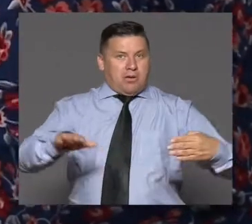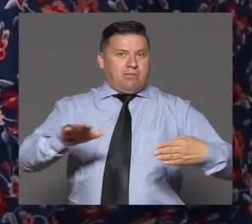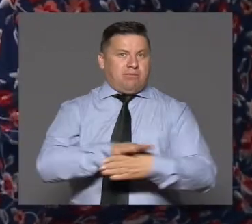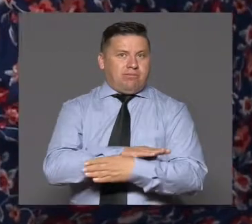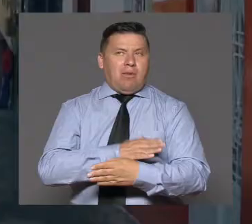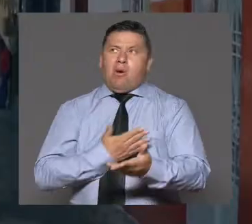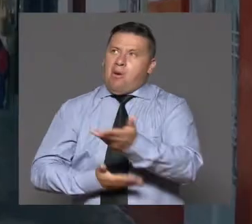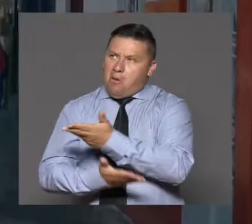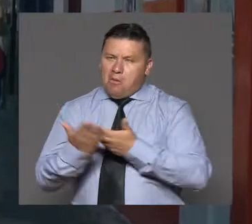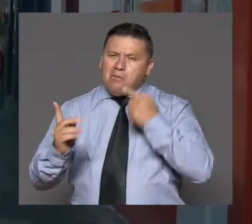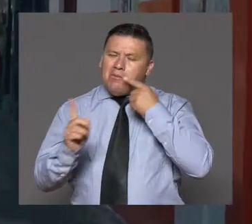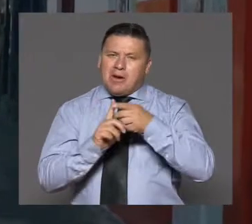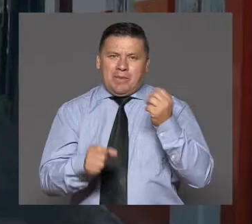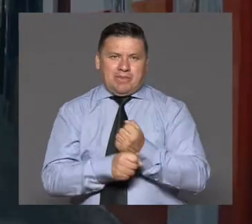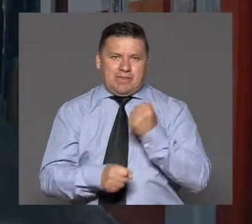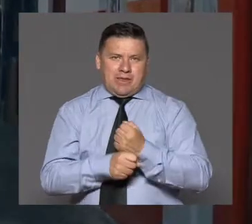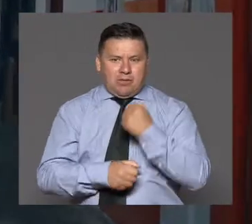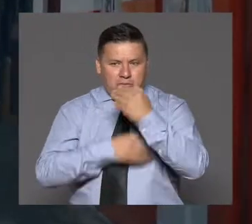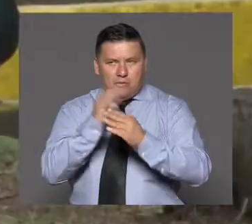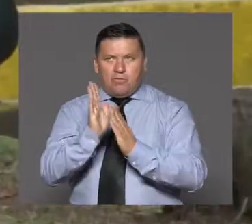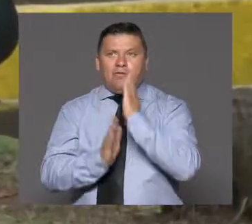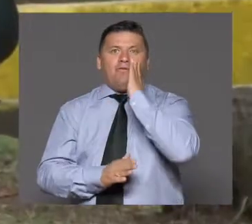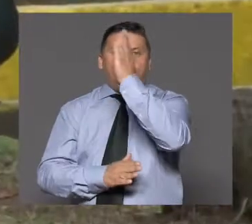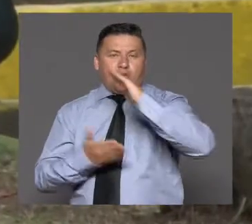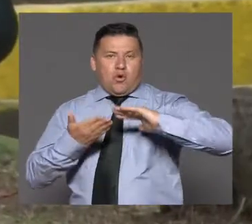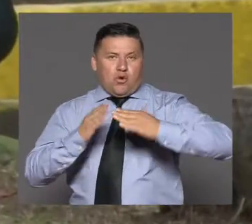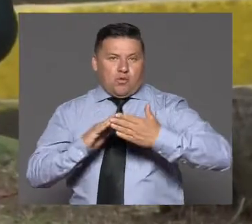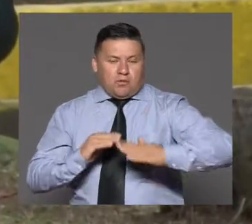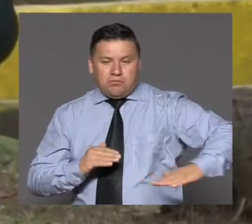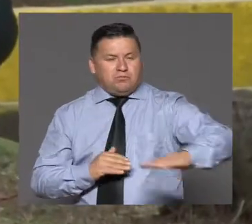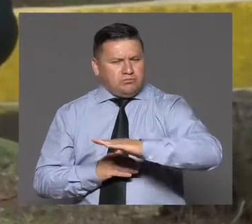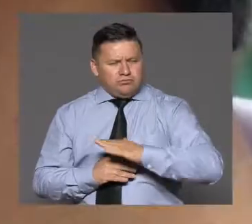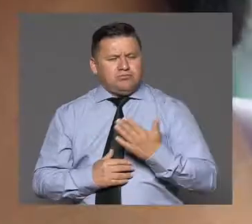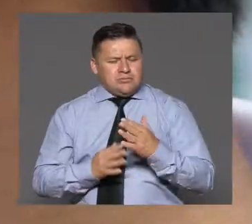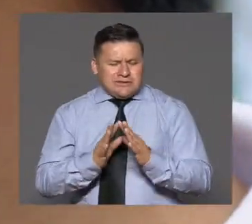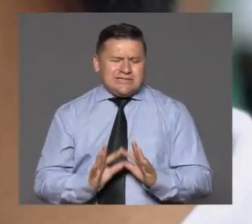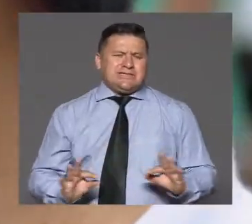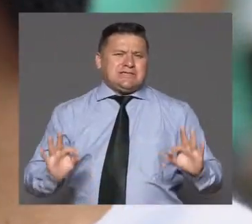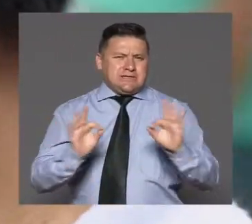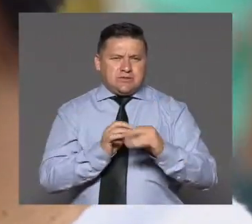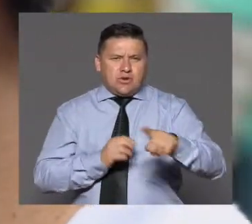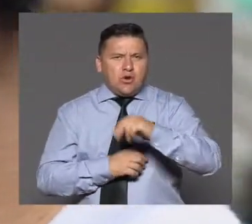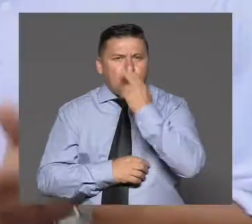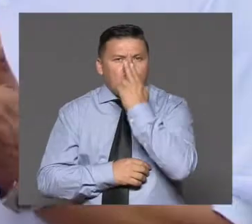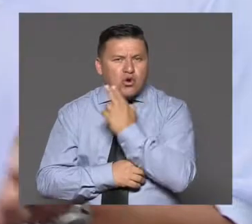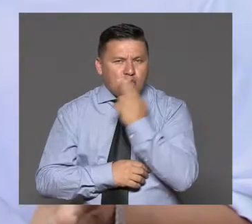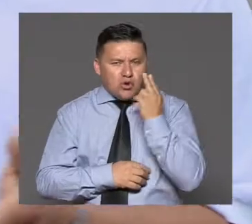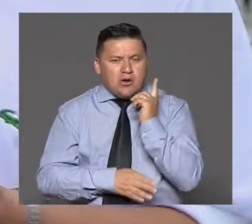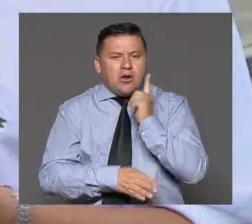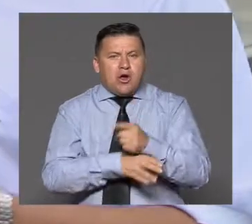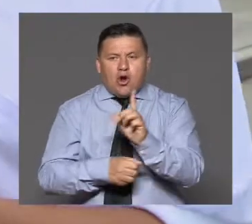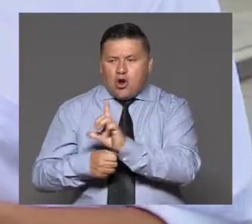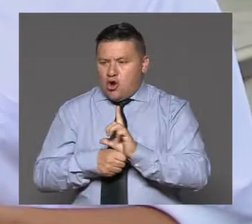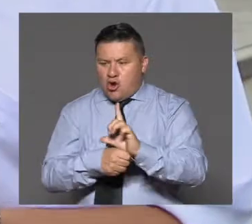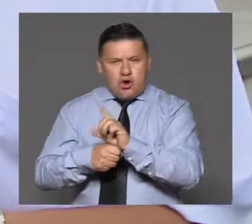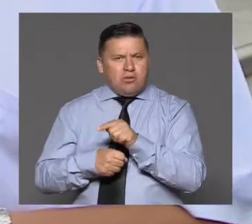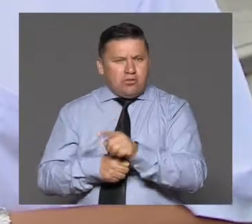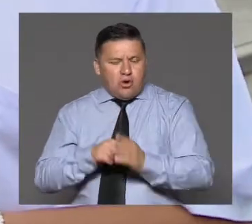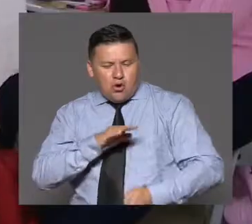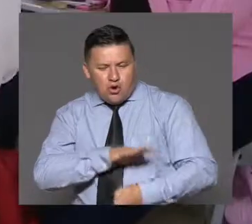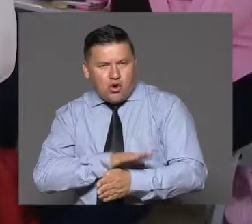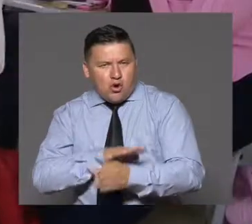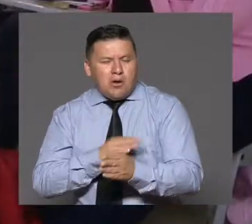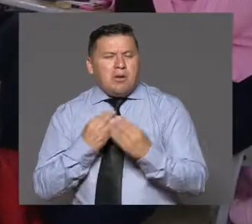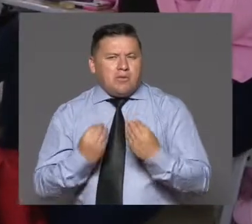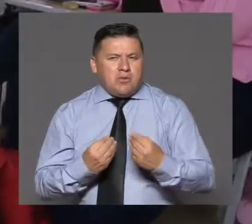encuentren alternativas para trabajar por el progreso de sus comunidades, siendo fundamental el compromiso de los mandatarios locales para darle